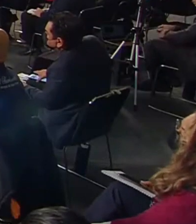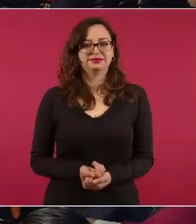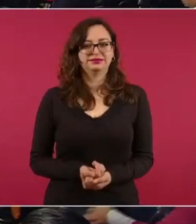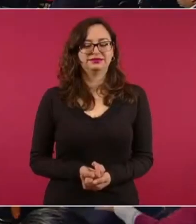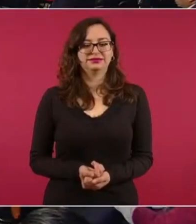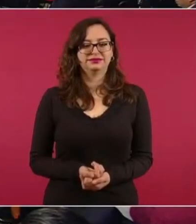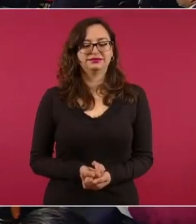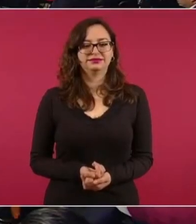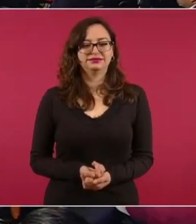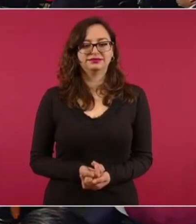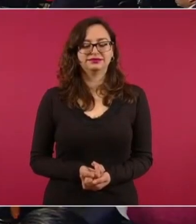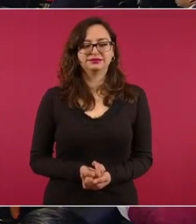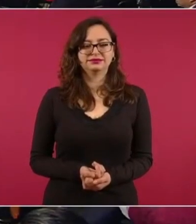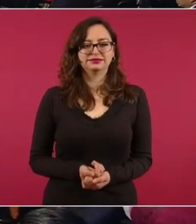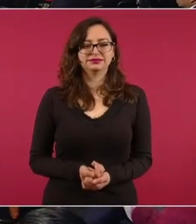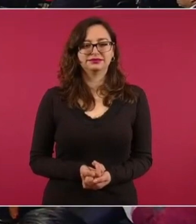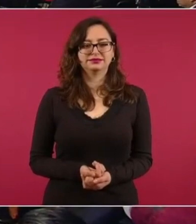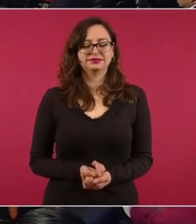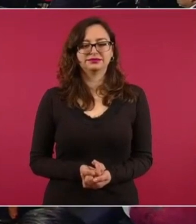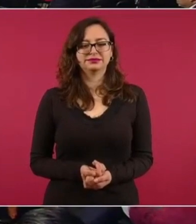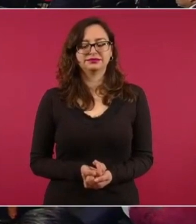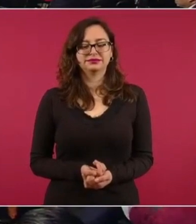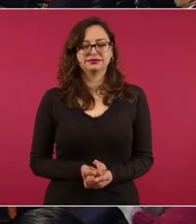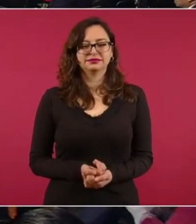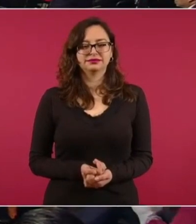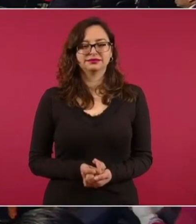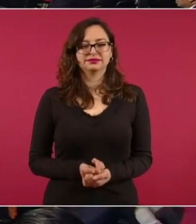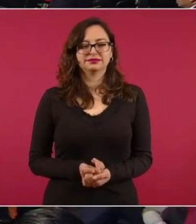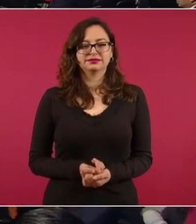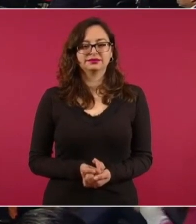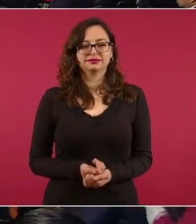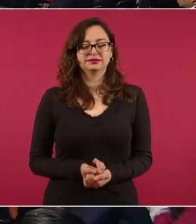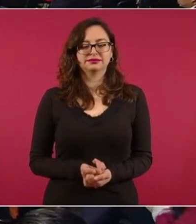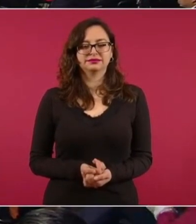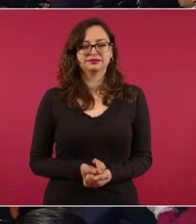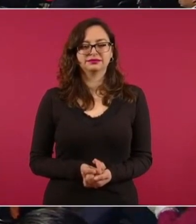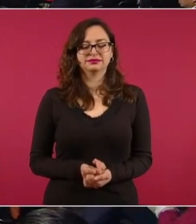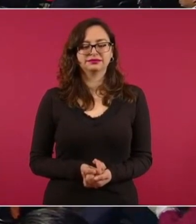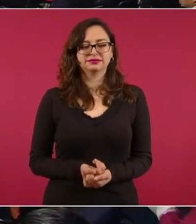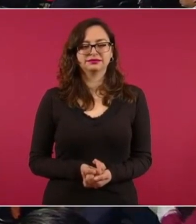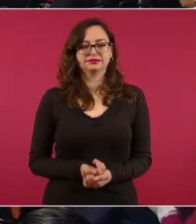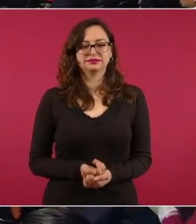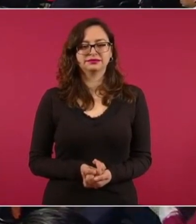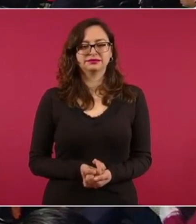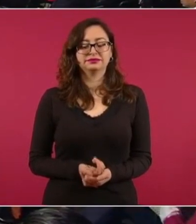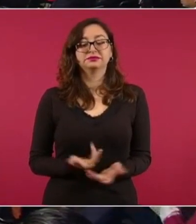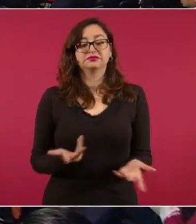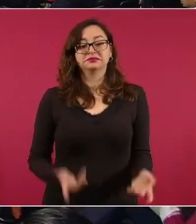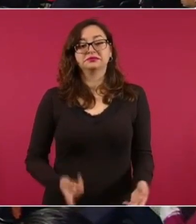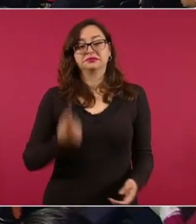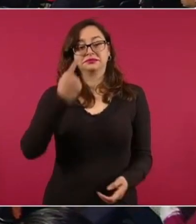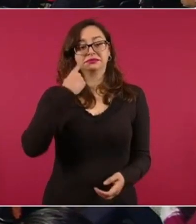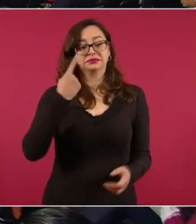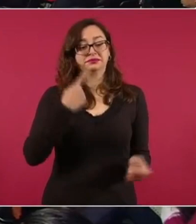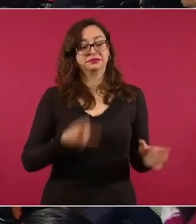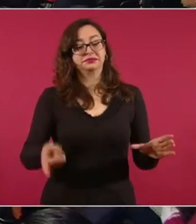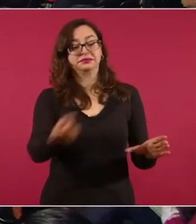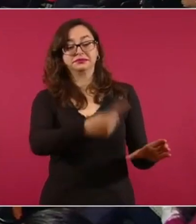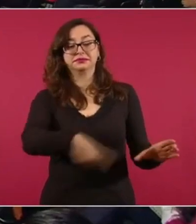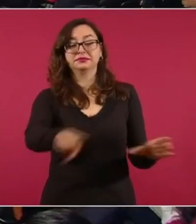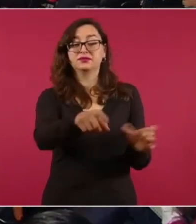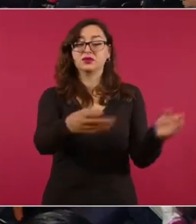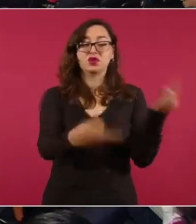todos en contra de nosotros. De repente